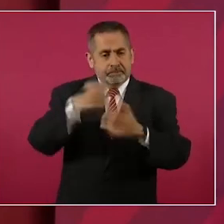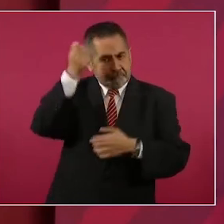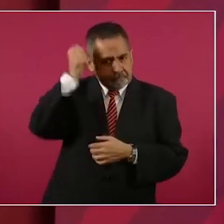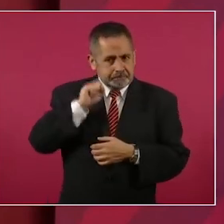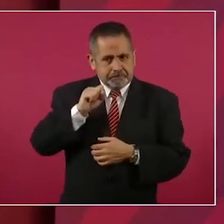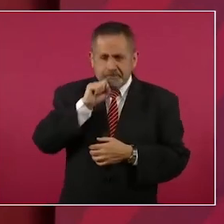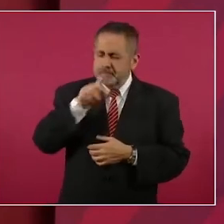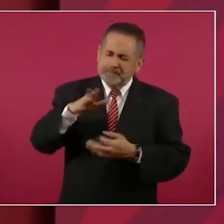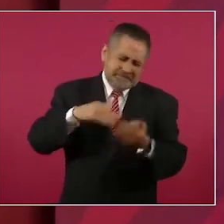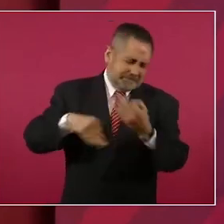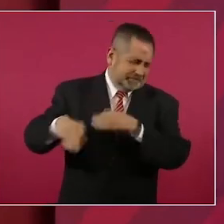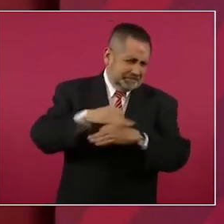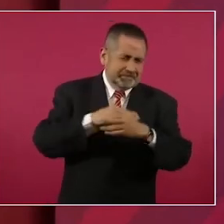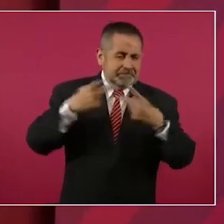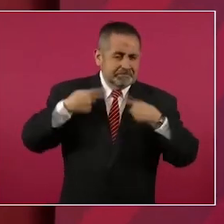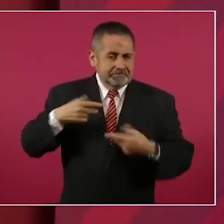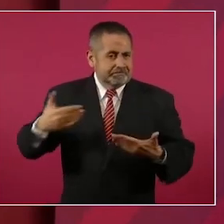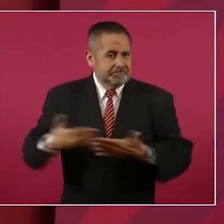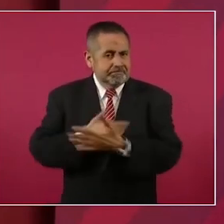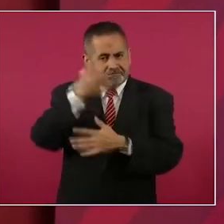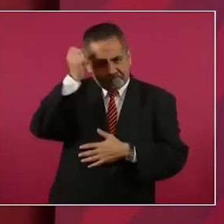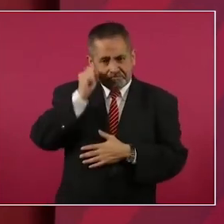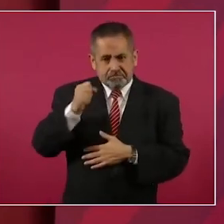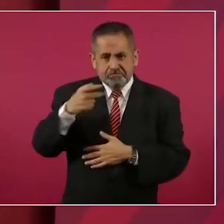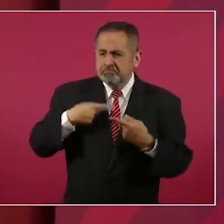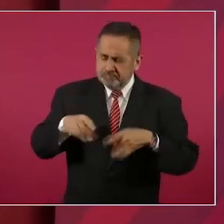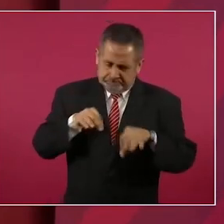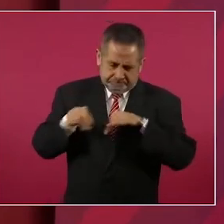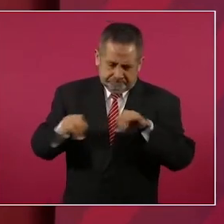Sinaloa y a todos los sinaloenses. Es un pueblo trabajador.